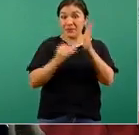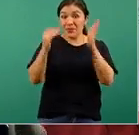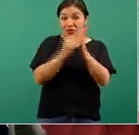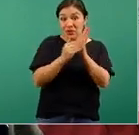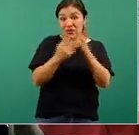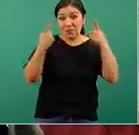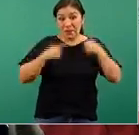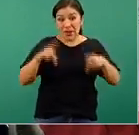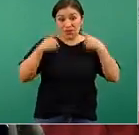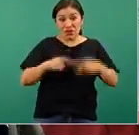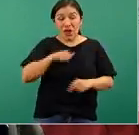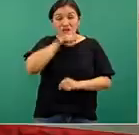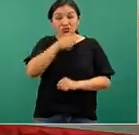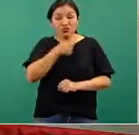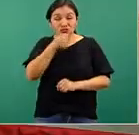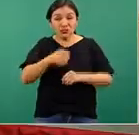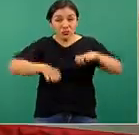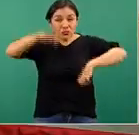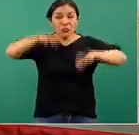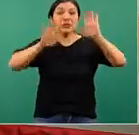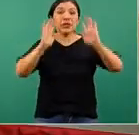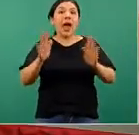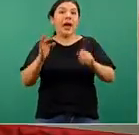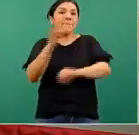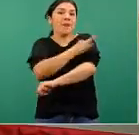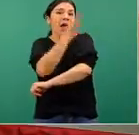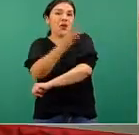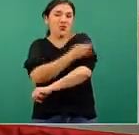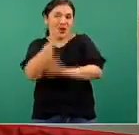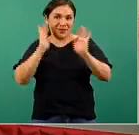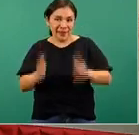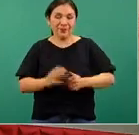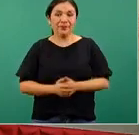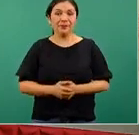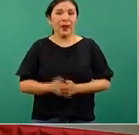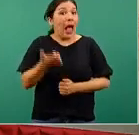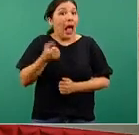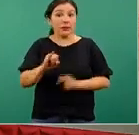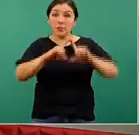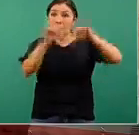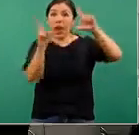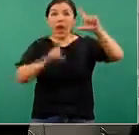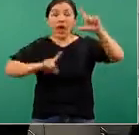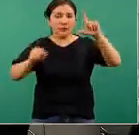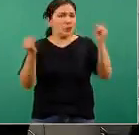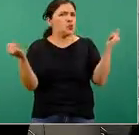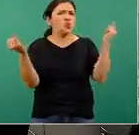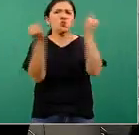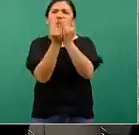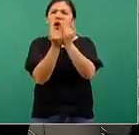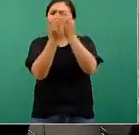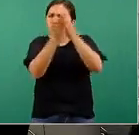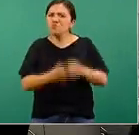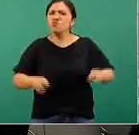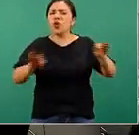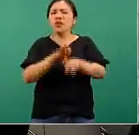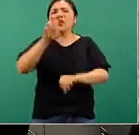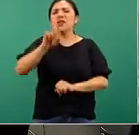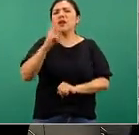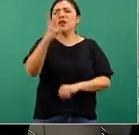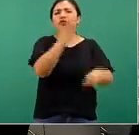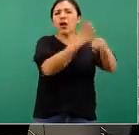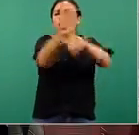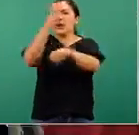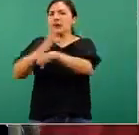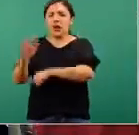de personas adultas mayores que han sido vacunadas. La siguiente. En todo el país, la misma prioridad para las 32 entidades